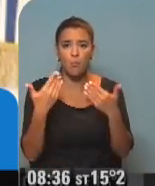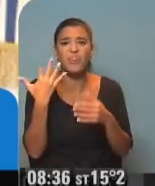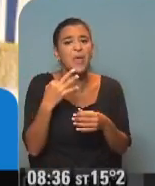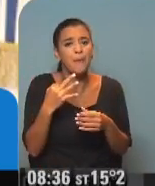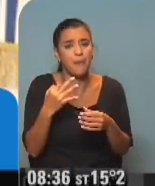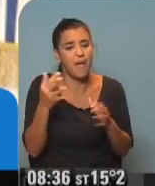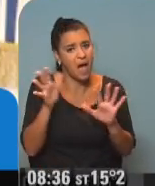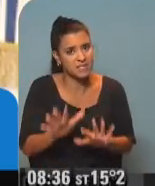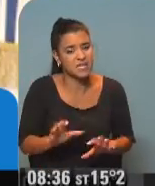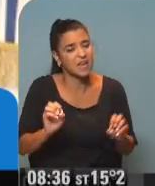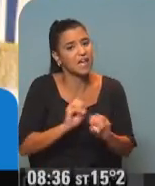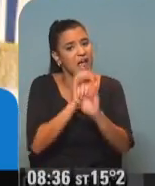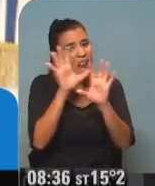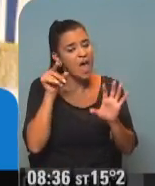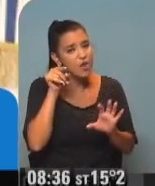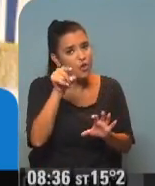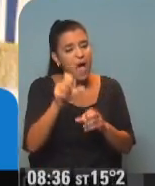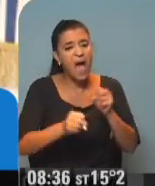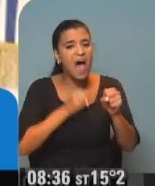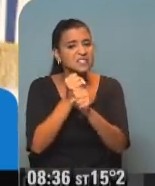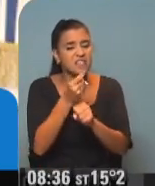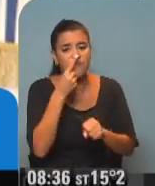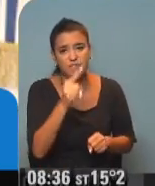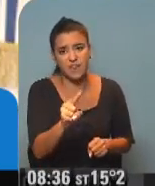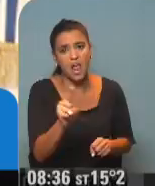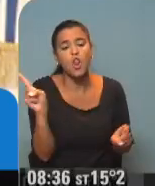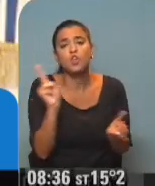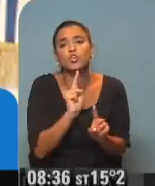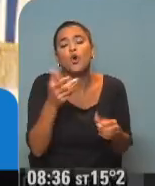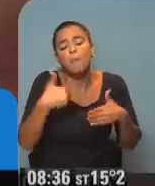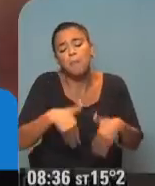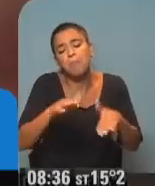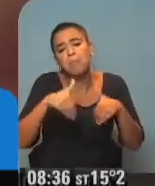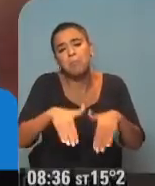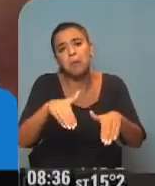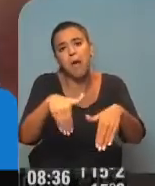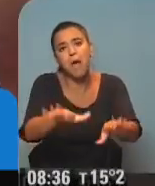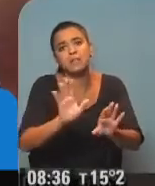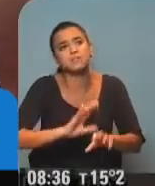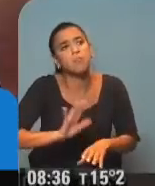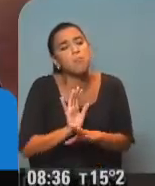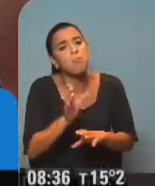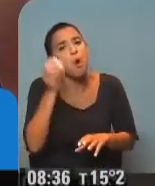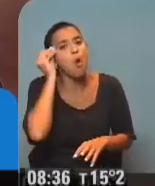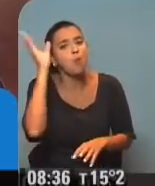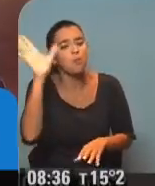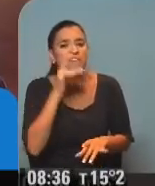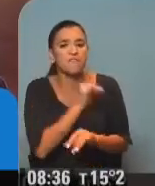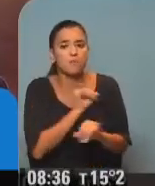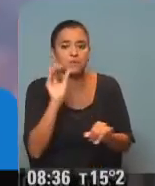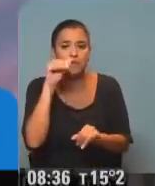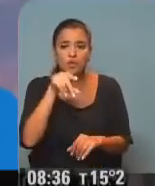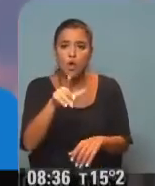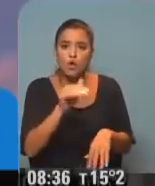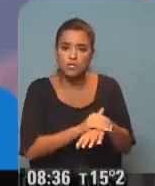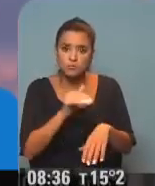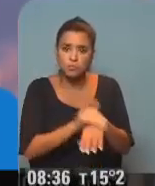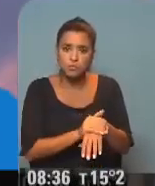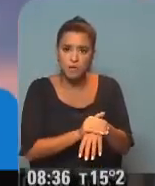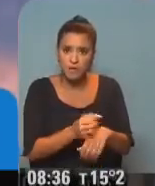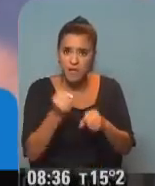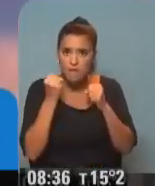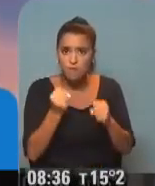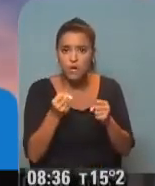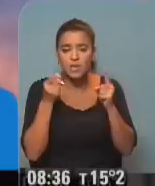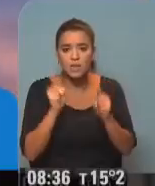hacer, esclarecer esto hasta el final y no dejar que esto pase al olvido como una información más. ¿Y un compromiso más fuerte de la comunidad,